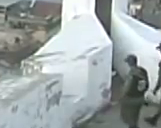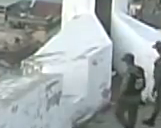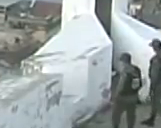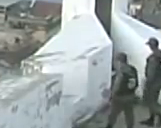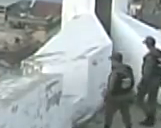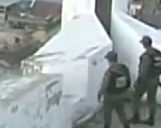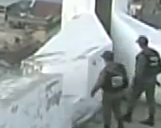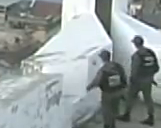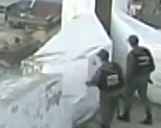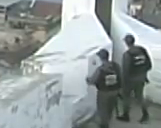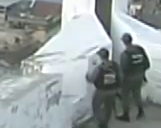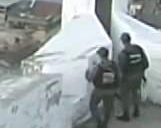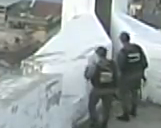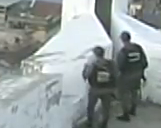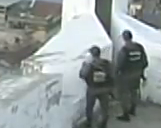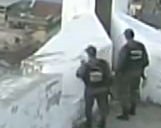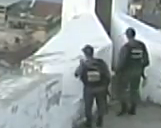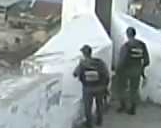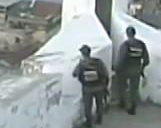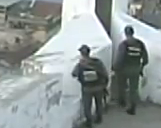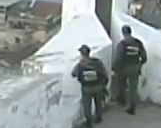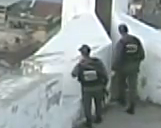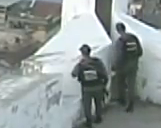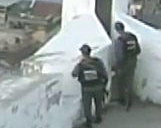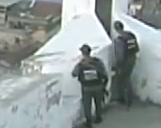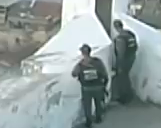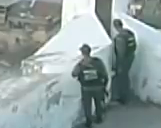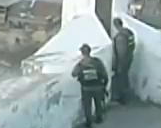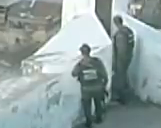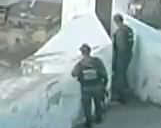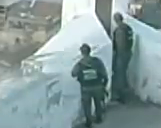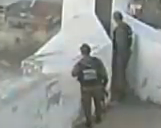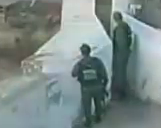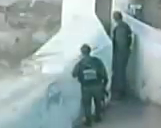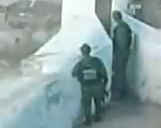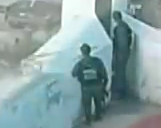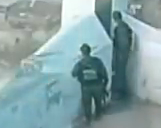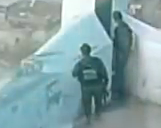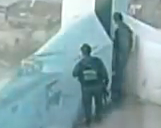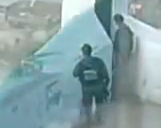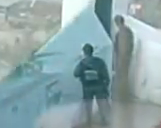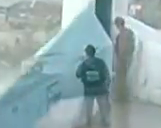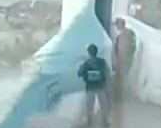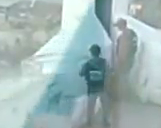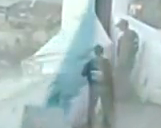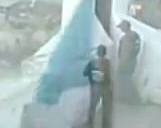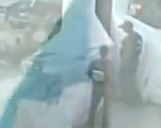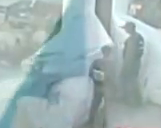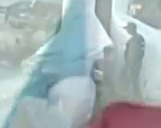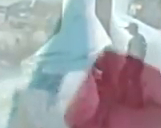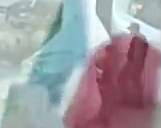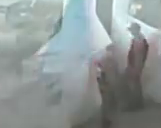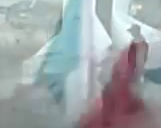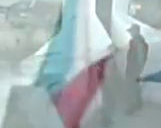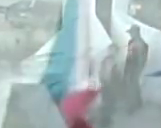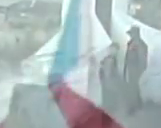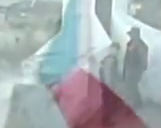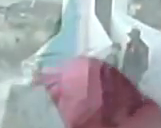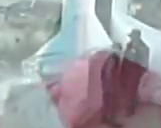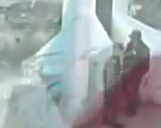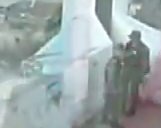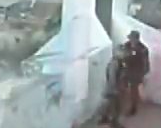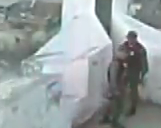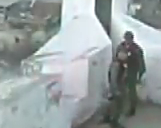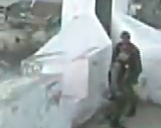el Plan de la Patria 2019-2025, y cada una de las propuestas que ha dejado también como legado el líder